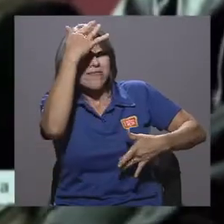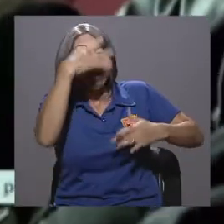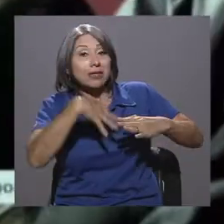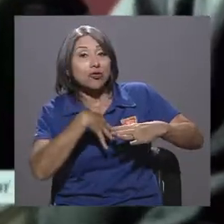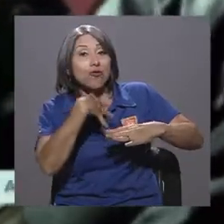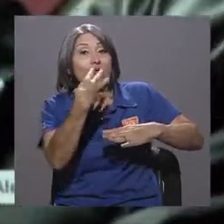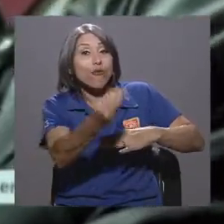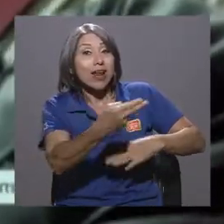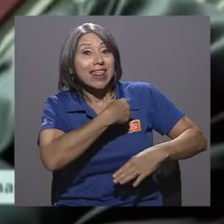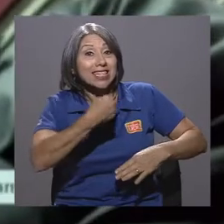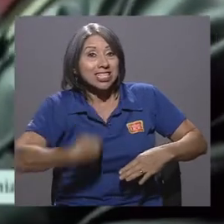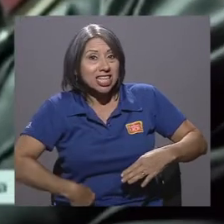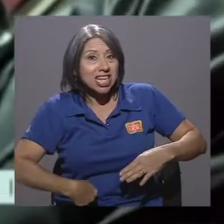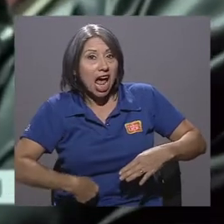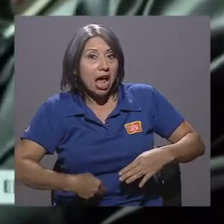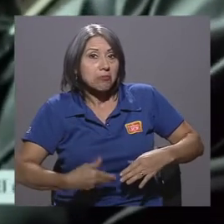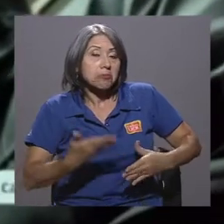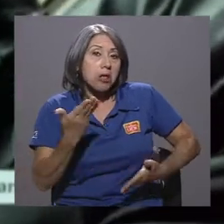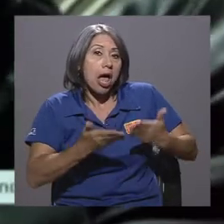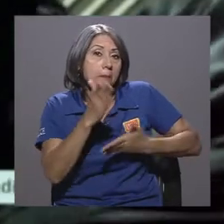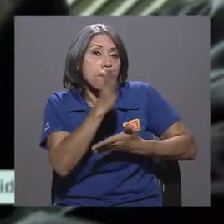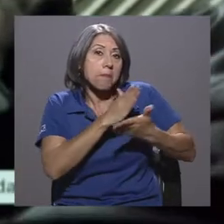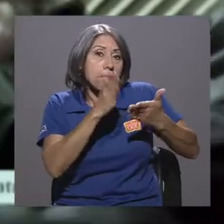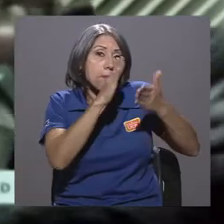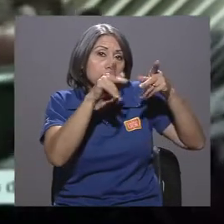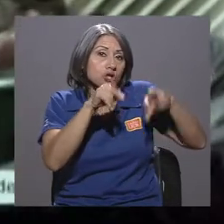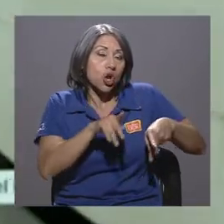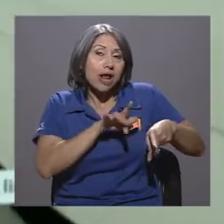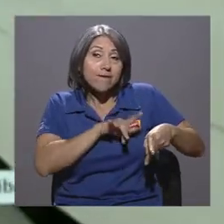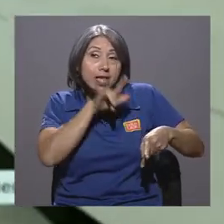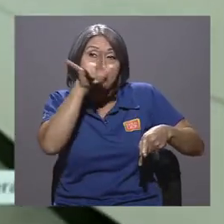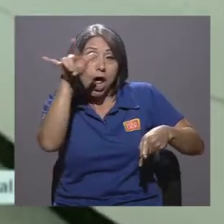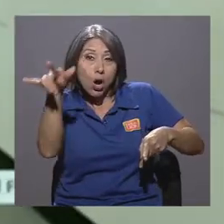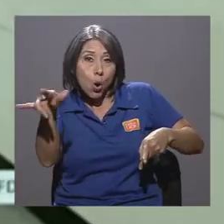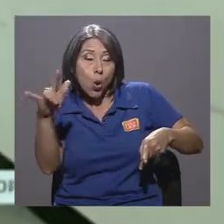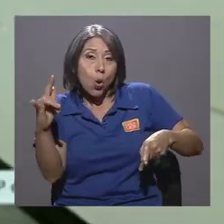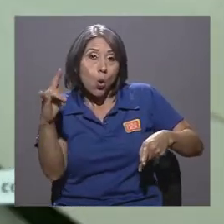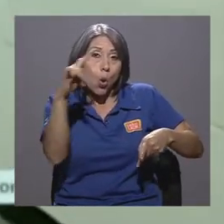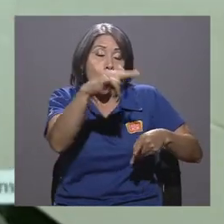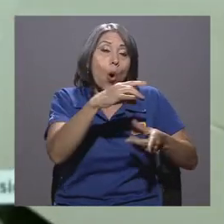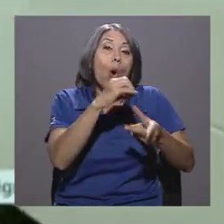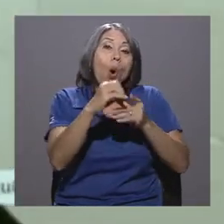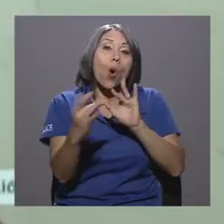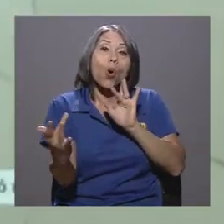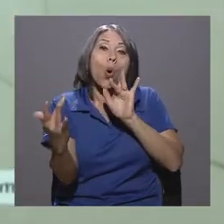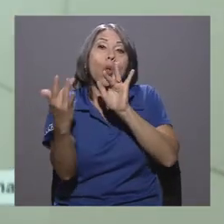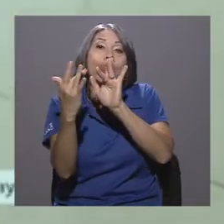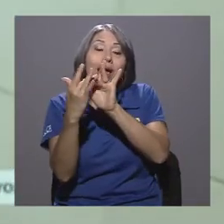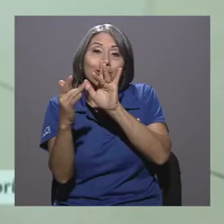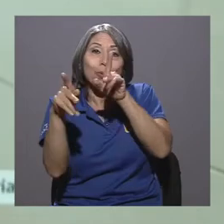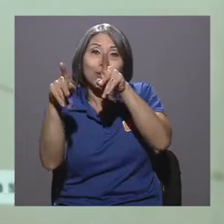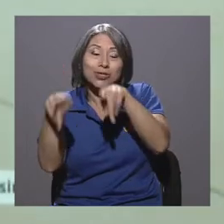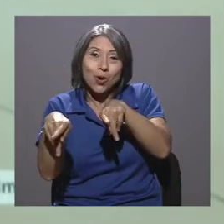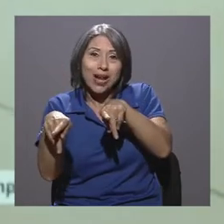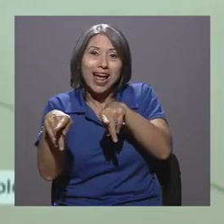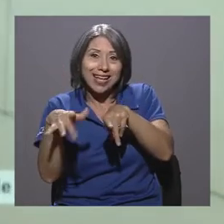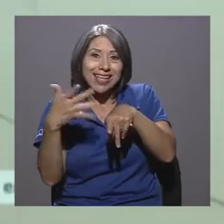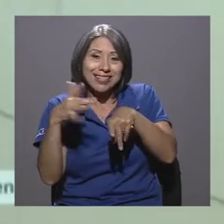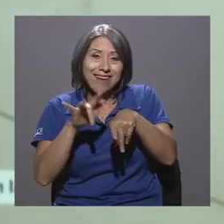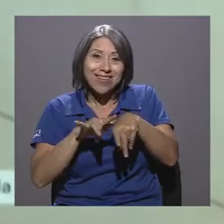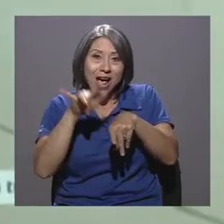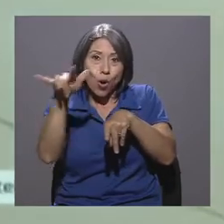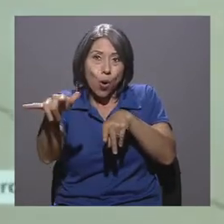importados, porque han viajado o bien porque han estado en contacto con una persona que ha viajado y ha contraído el virus.